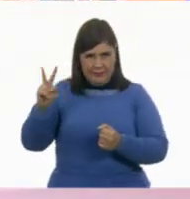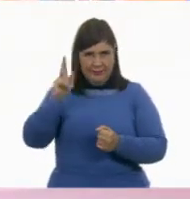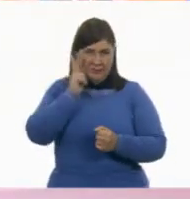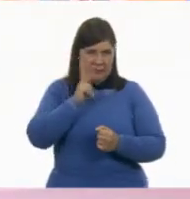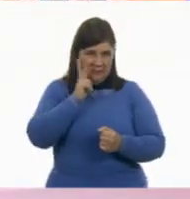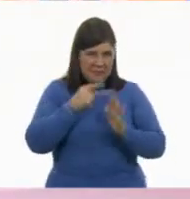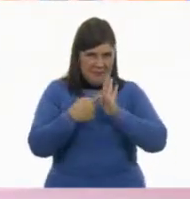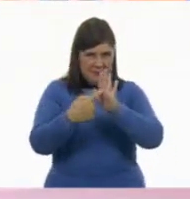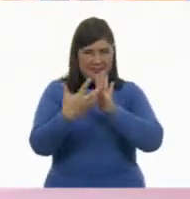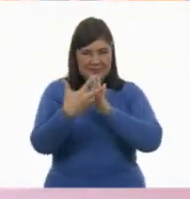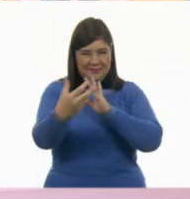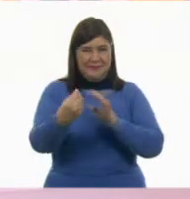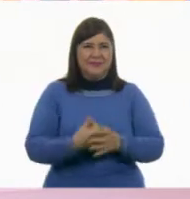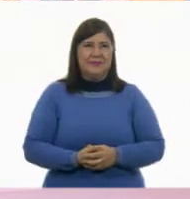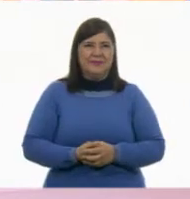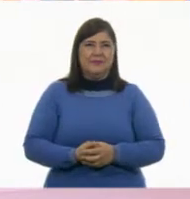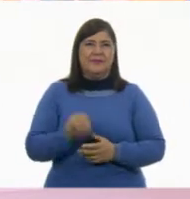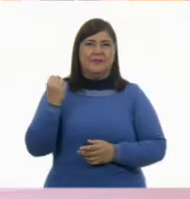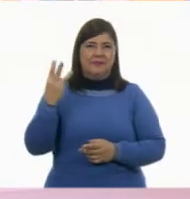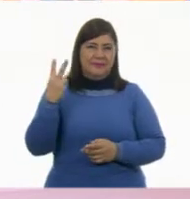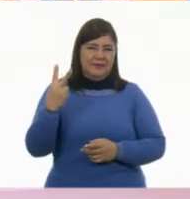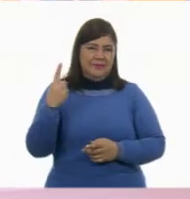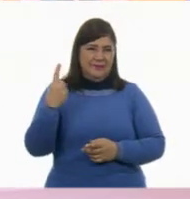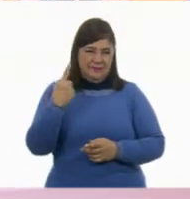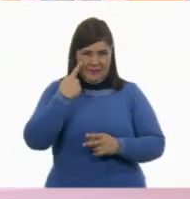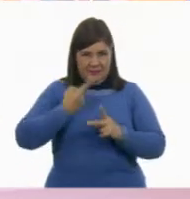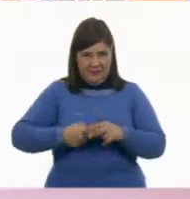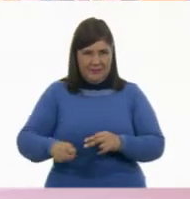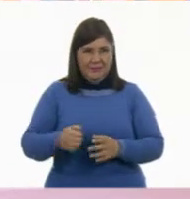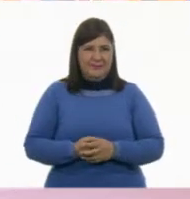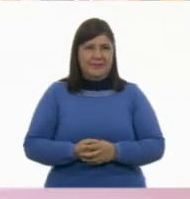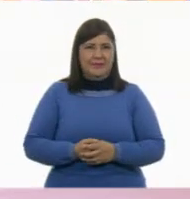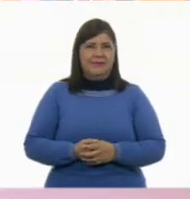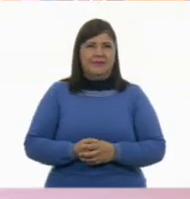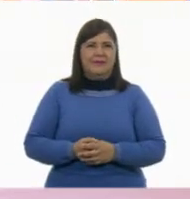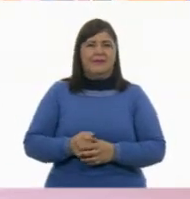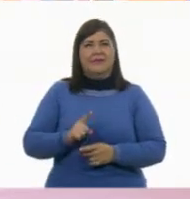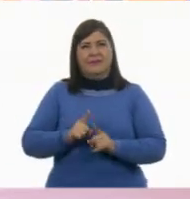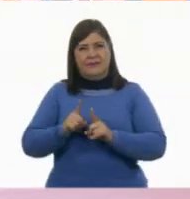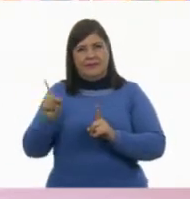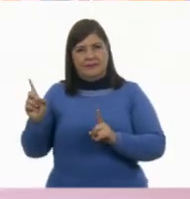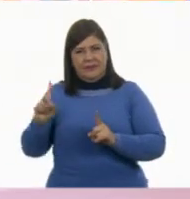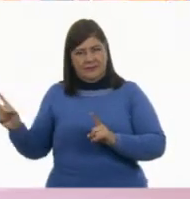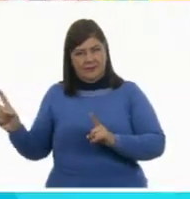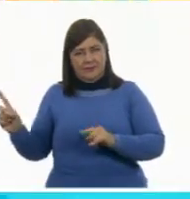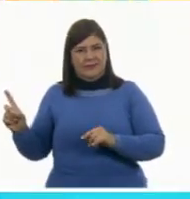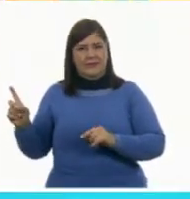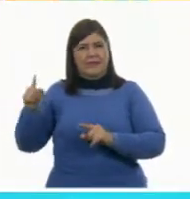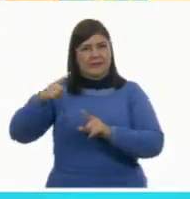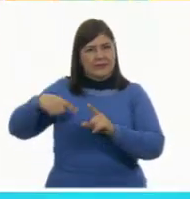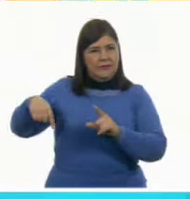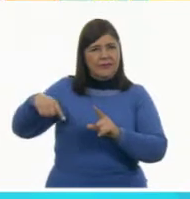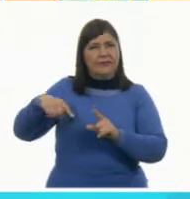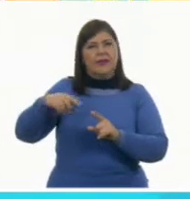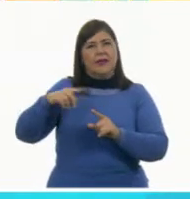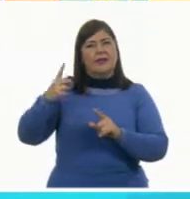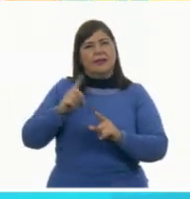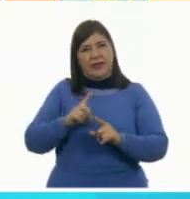Ok. Empezamos en 3, 2, 1, ya. Derecha, circulita,